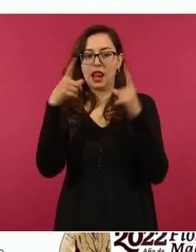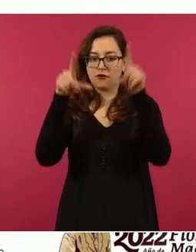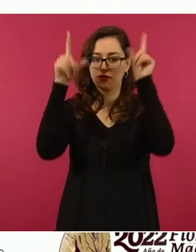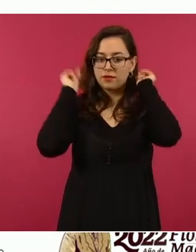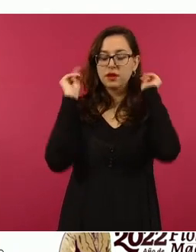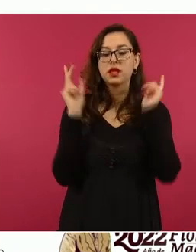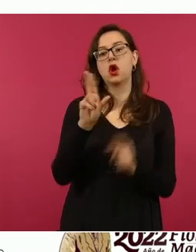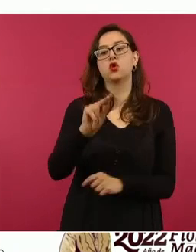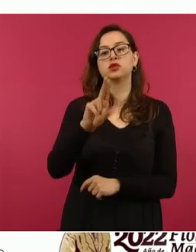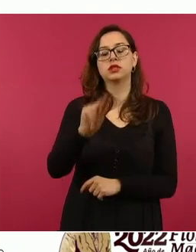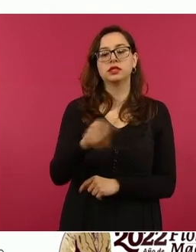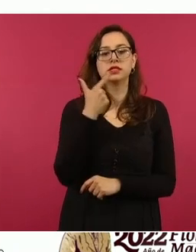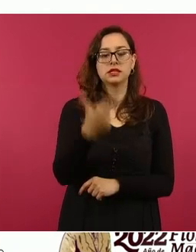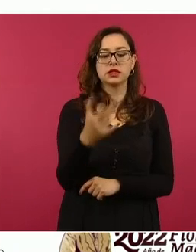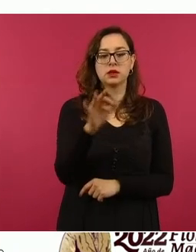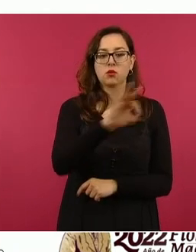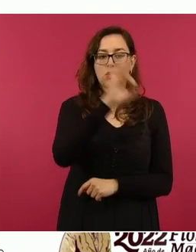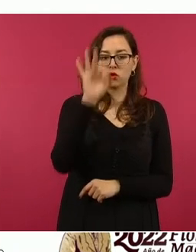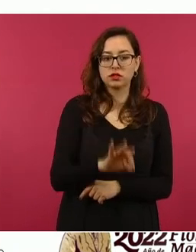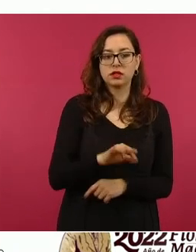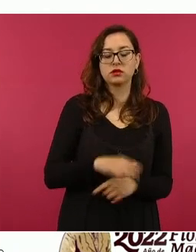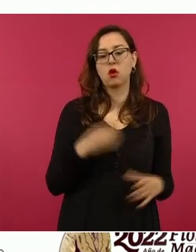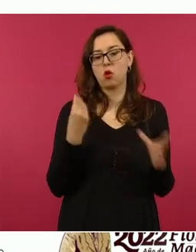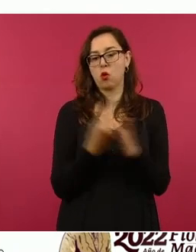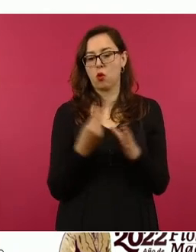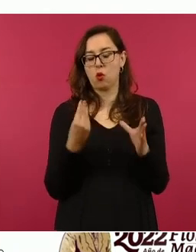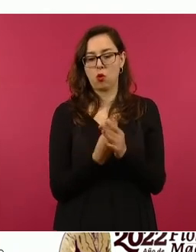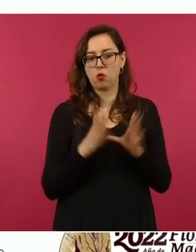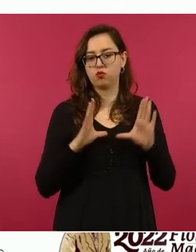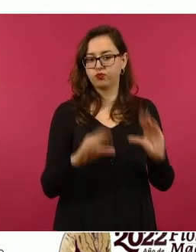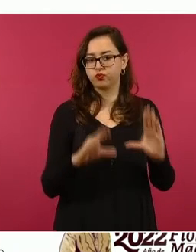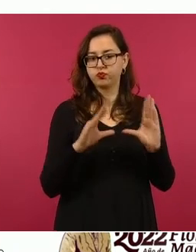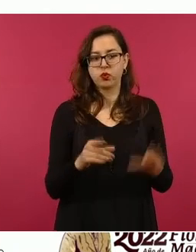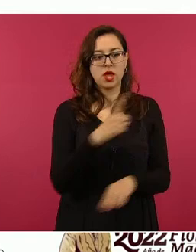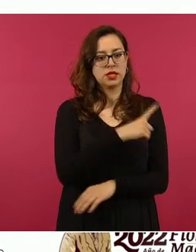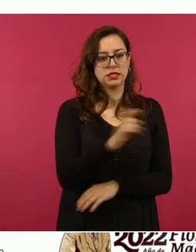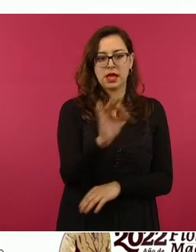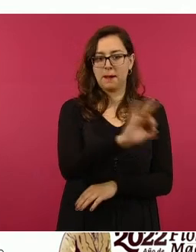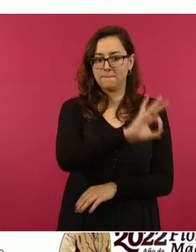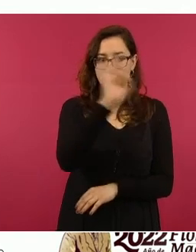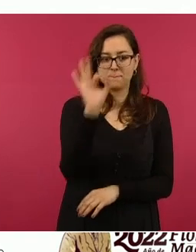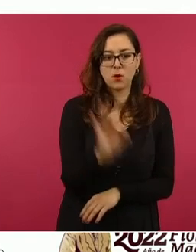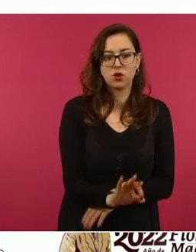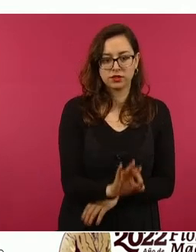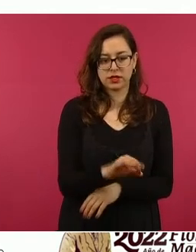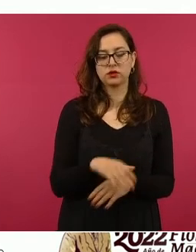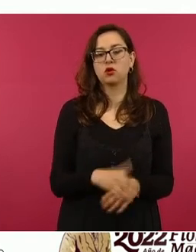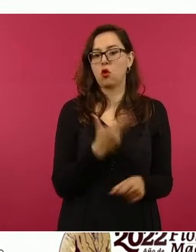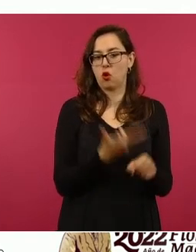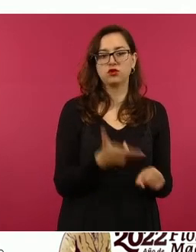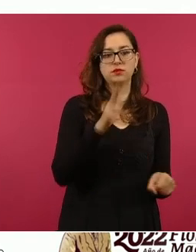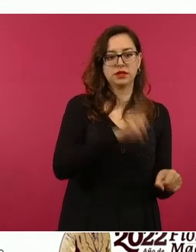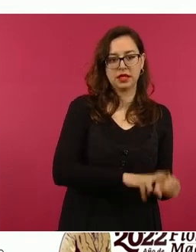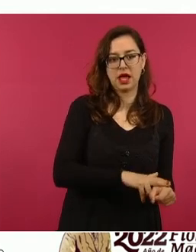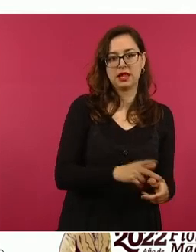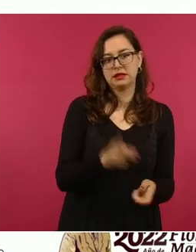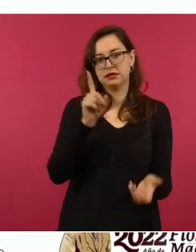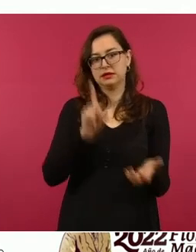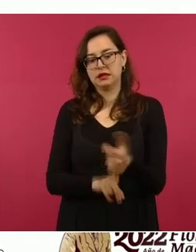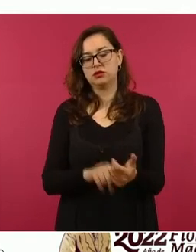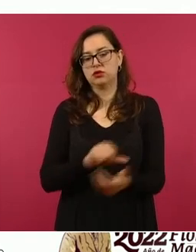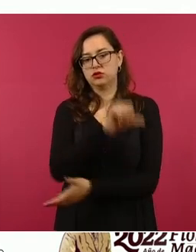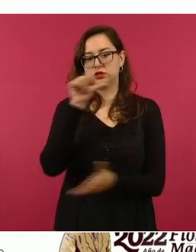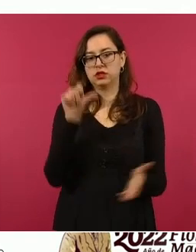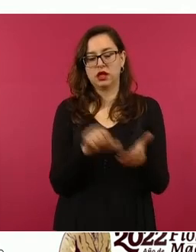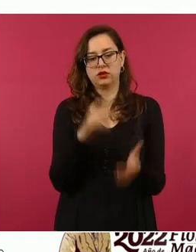87% de cobertura. Ya también con el 100% de la capacitación, tanto en los hospitales como en las unidades de primer nivel,